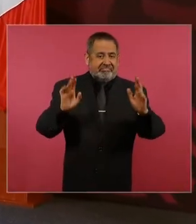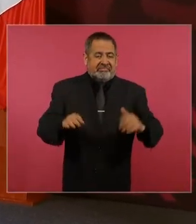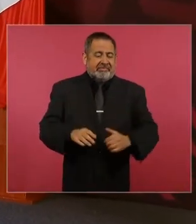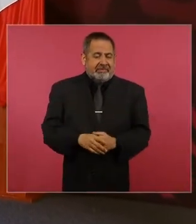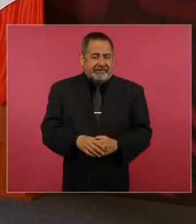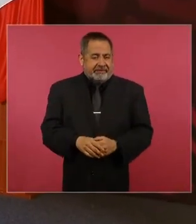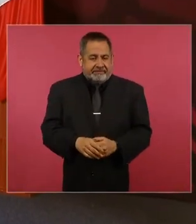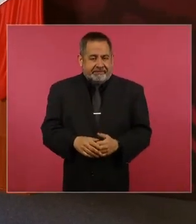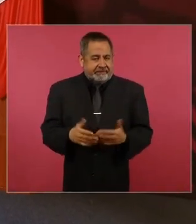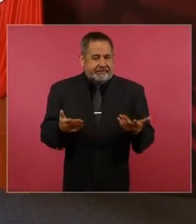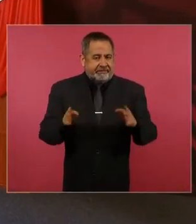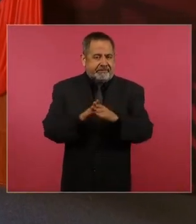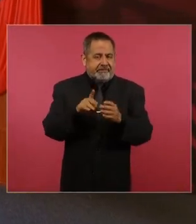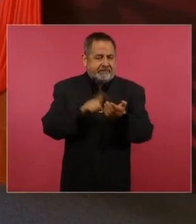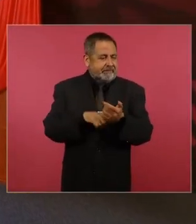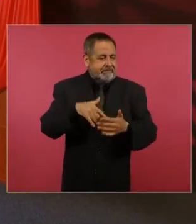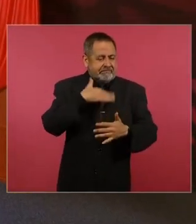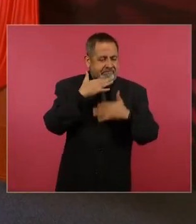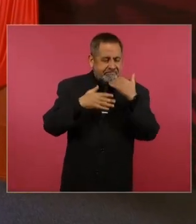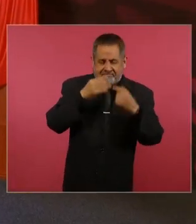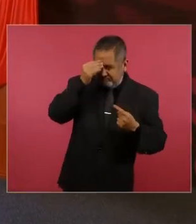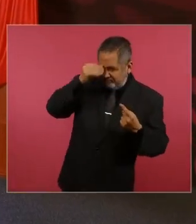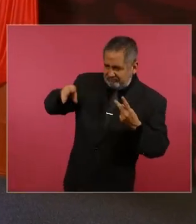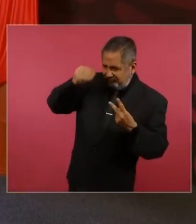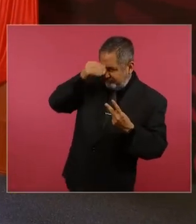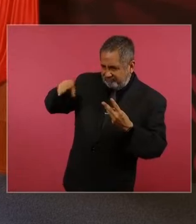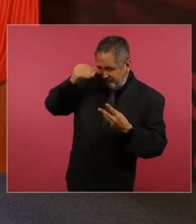Que desatan con la guerra sucia.